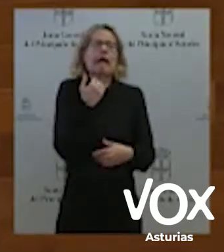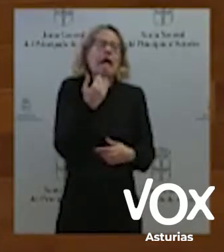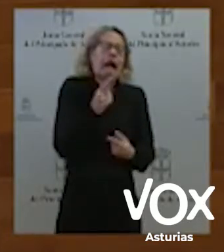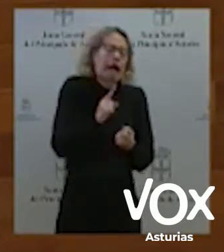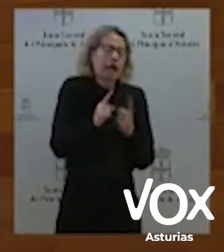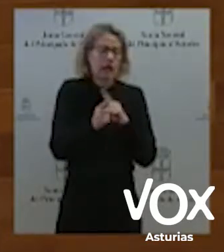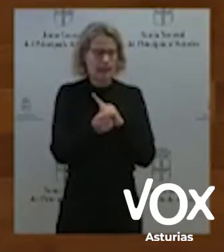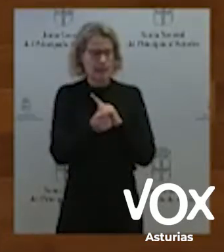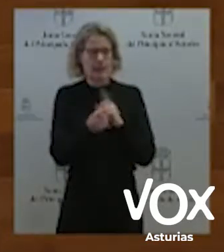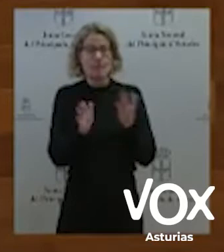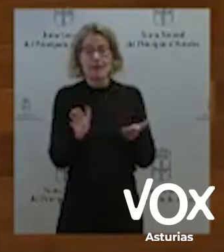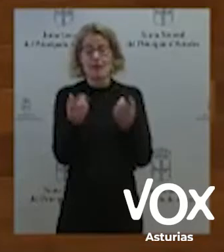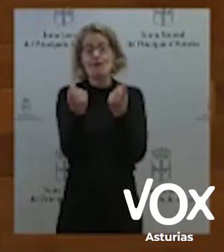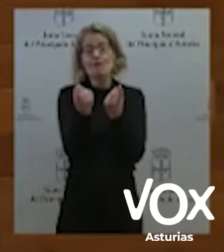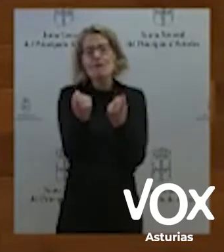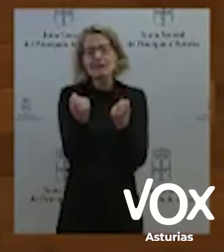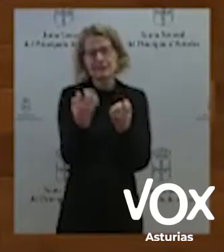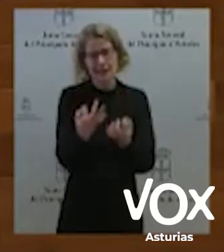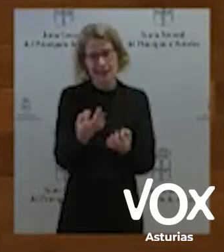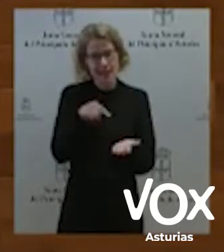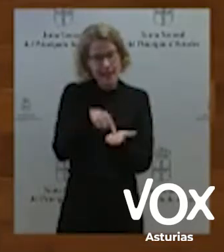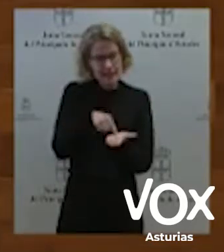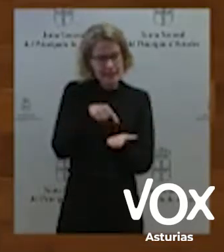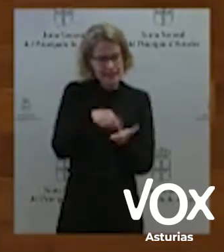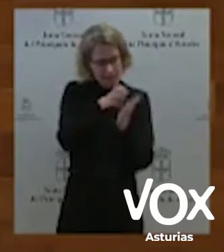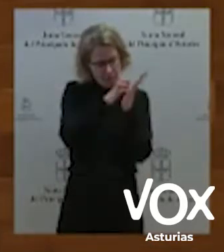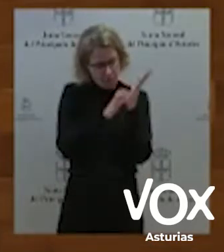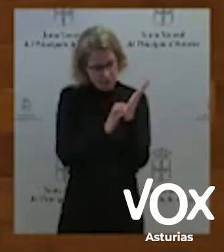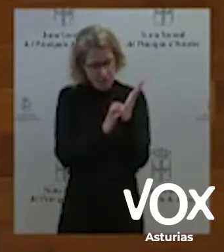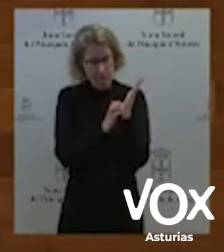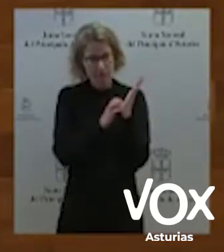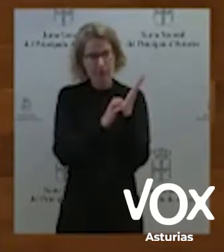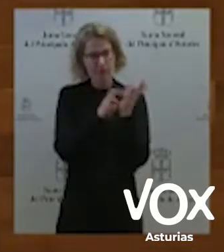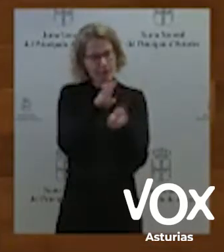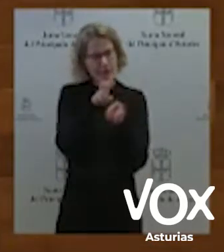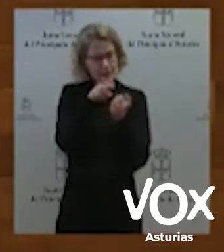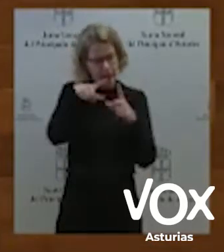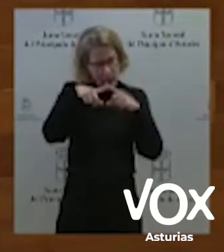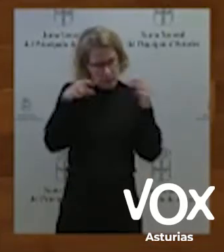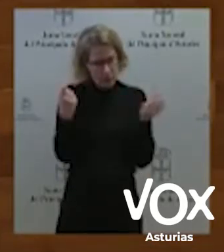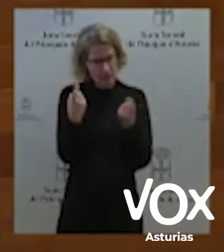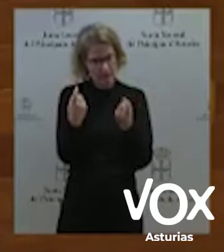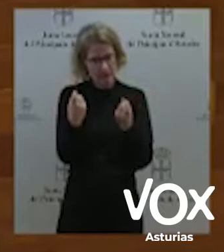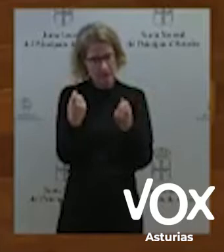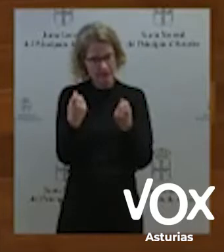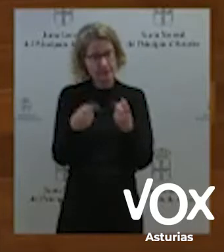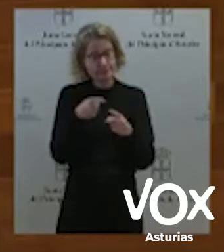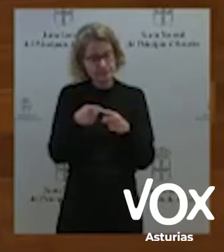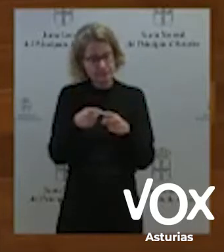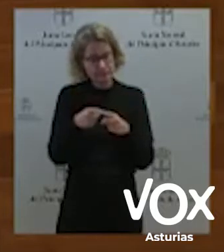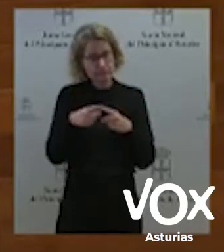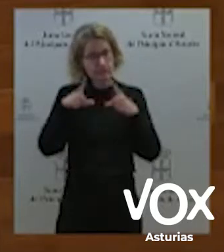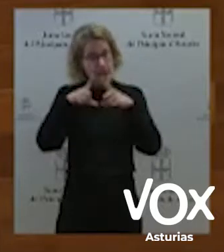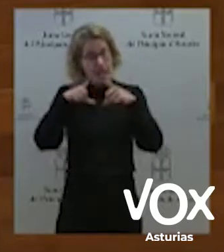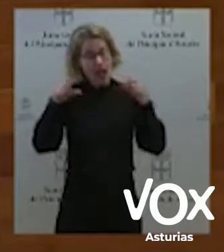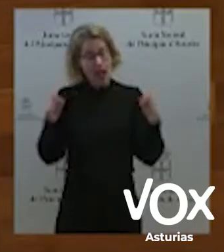hora de exigir esa reducción fiscal que requiere Asturias, la que ayudaría a los asturianos y a las empresas a convertirse en integrantes de una